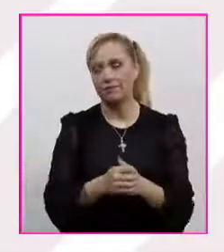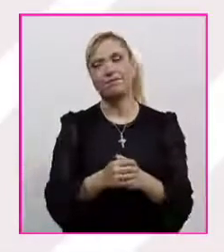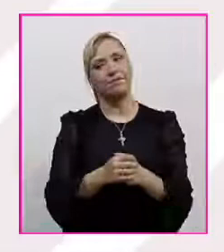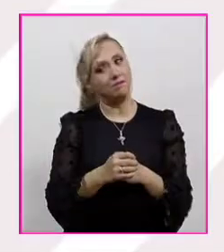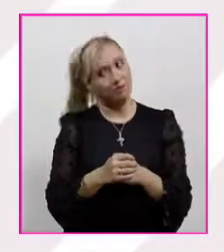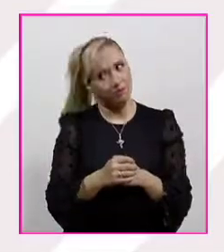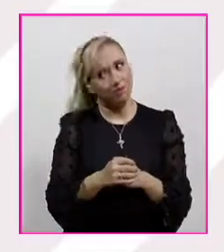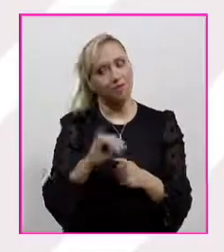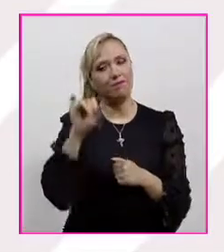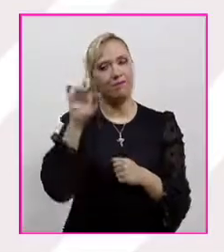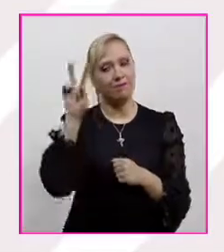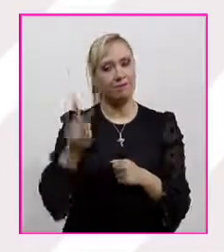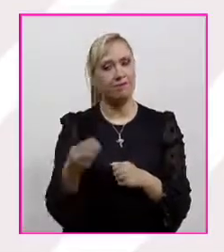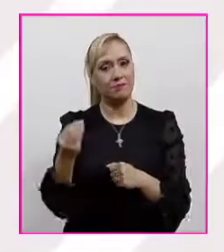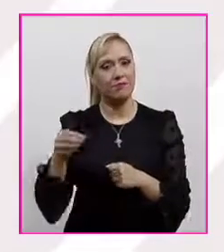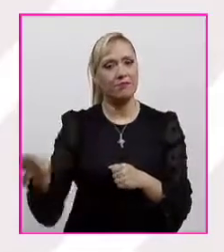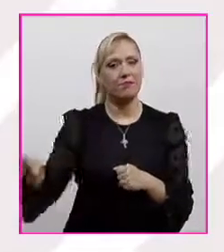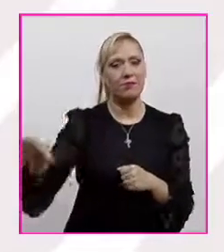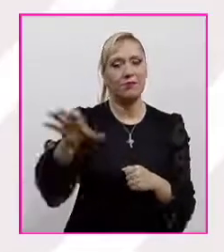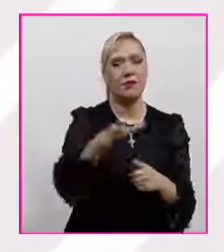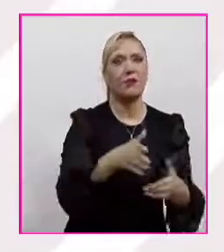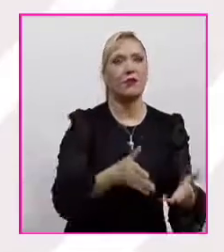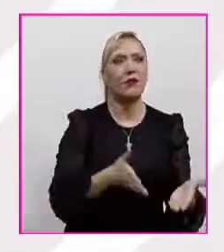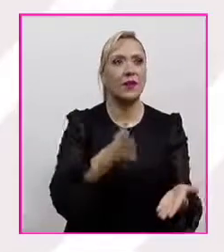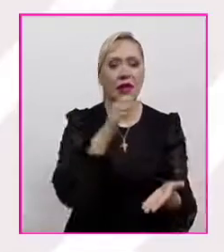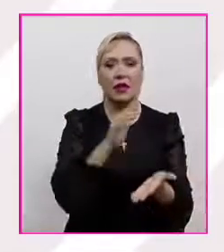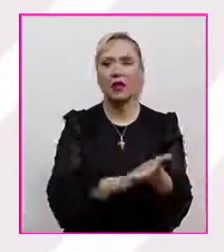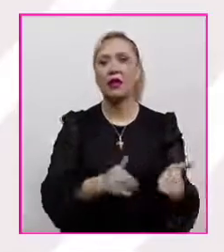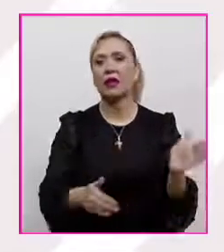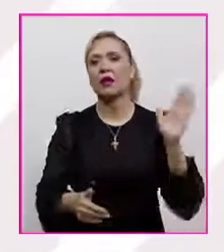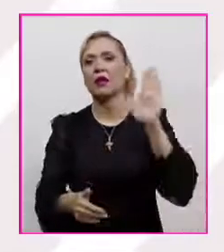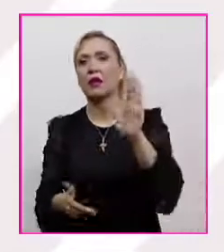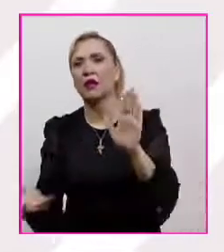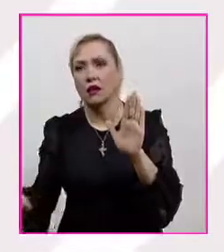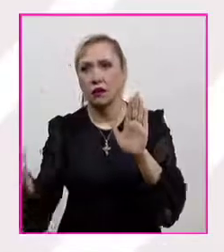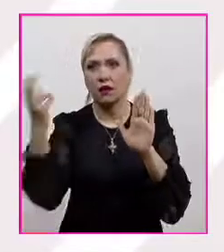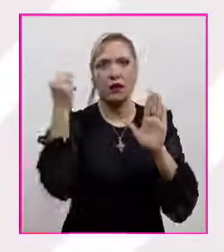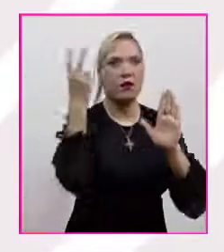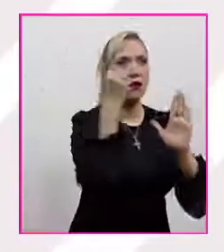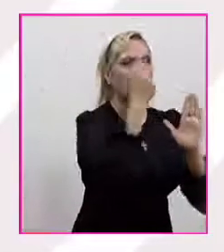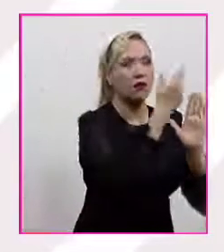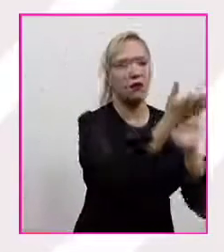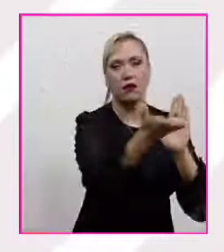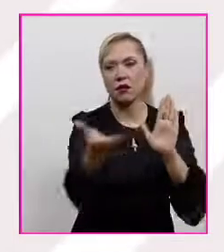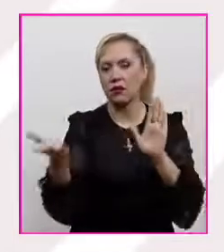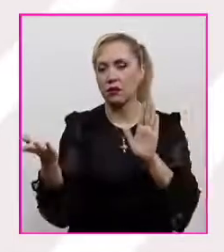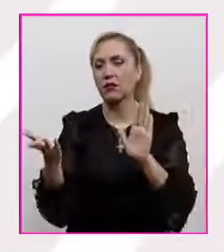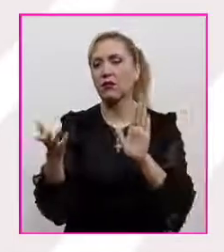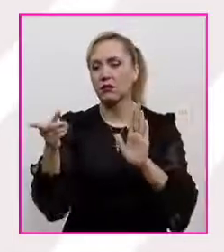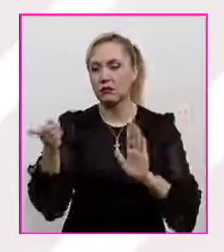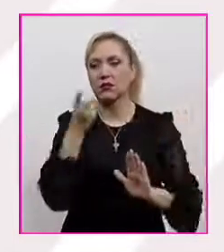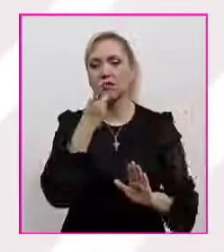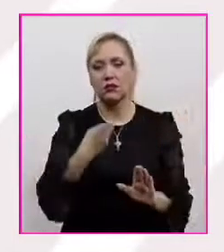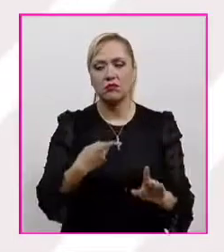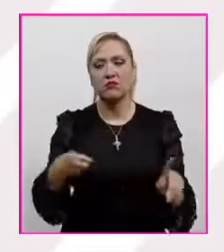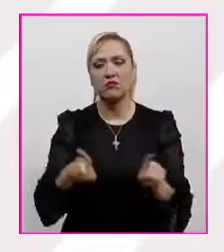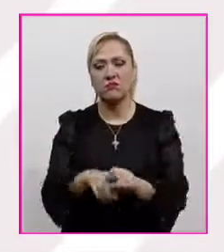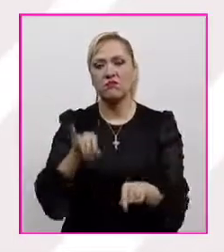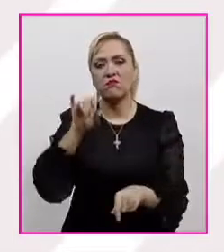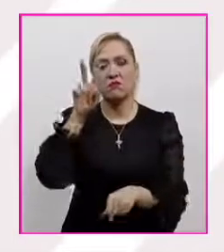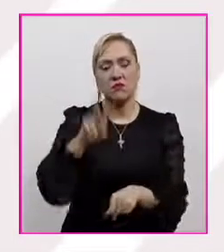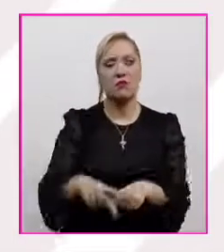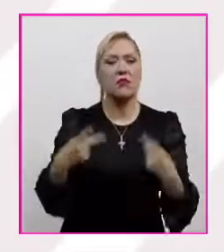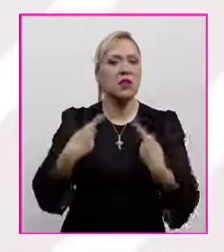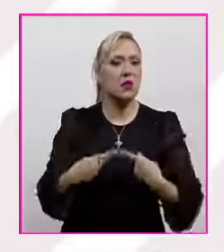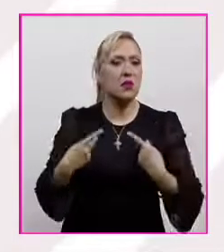Fundamental y que pasa con muchas poblaciones el tema del acceso a documentos, ¿no? Y como una barrera para acceder a derechos, ¿no? Tú misma lo mencionaste, personas